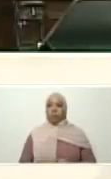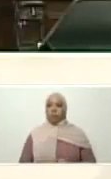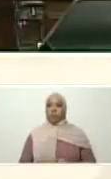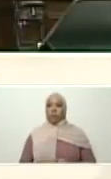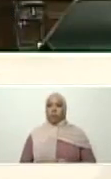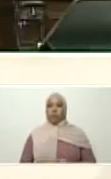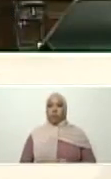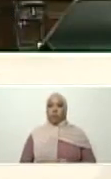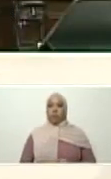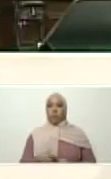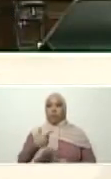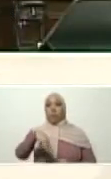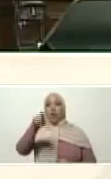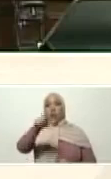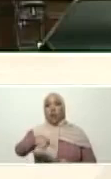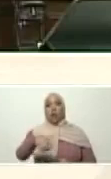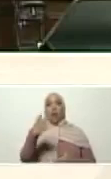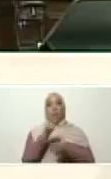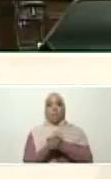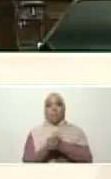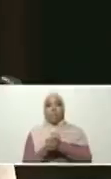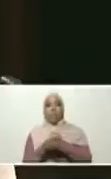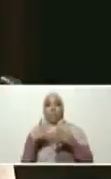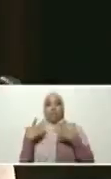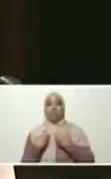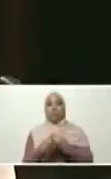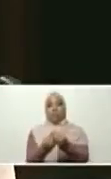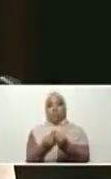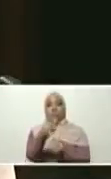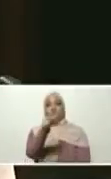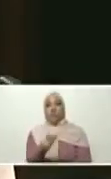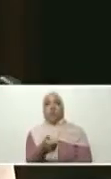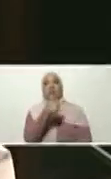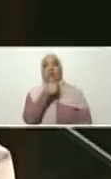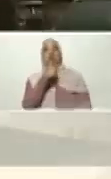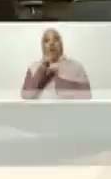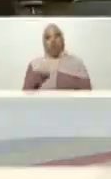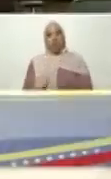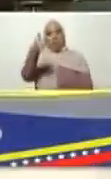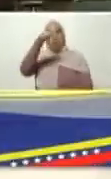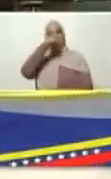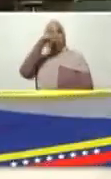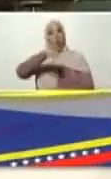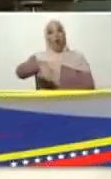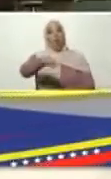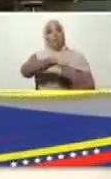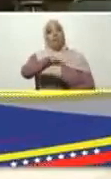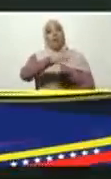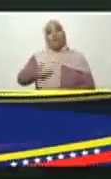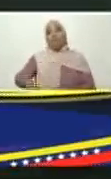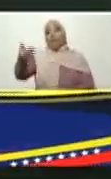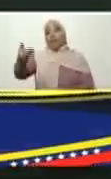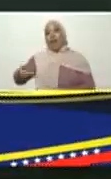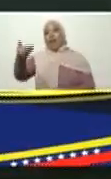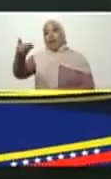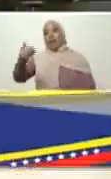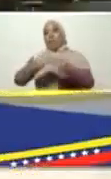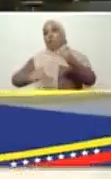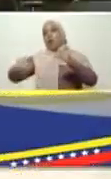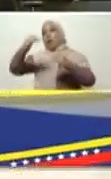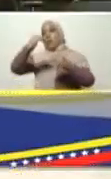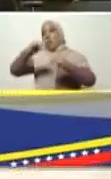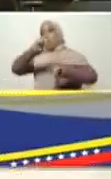Ah, Ricardo Molina, compañero, Blanca Ecao, ¿hay algo superior al pueblo? ¿Hay